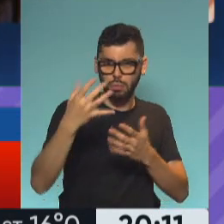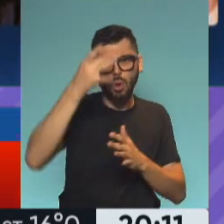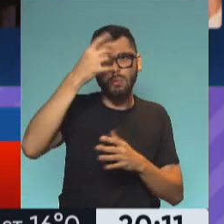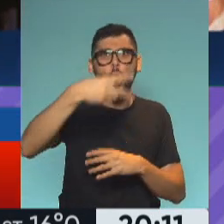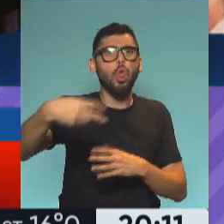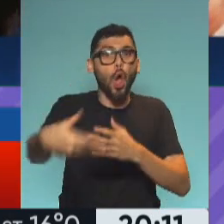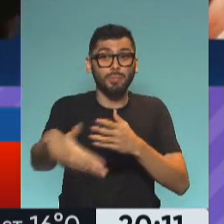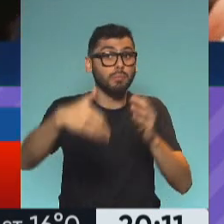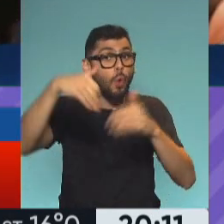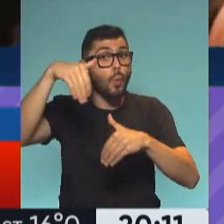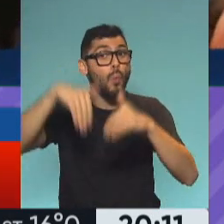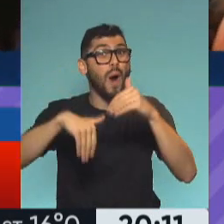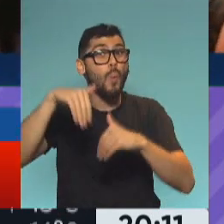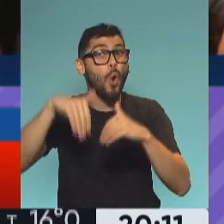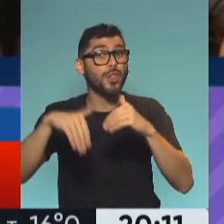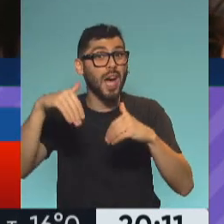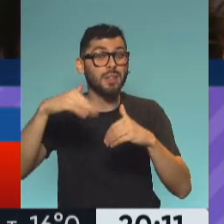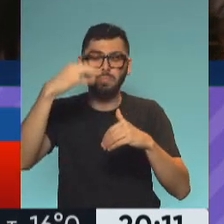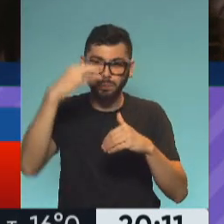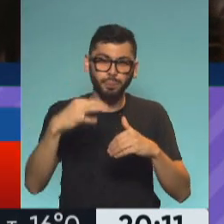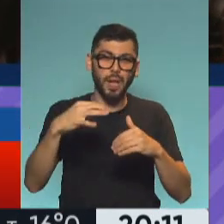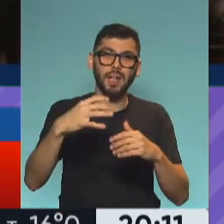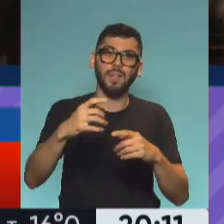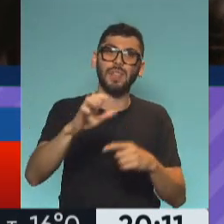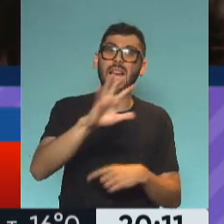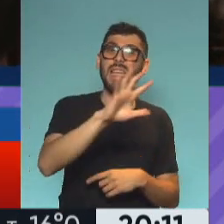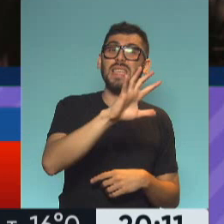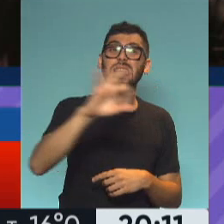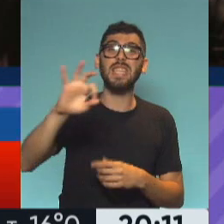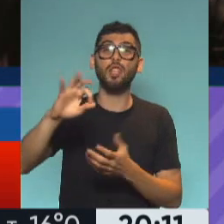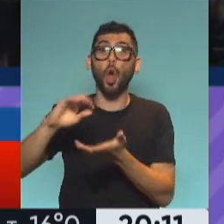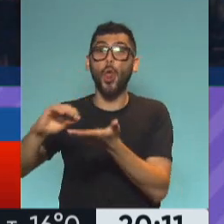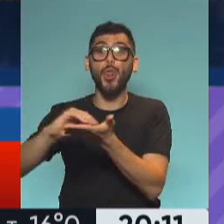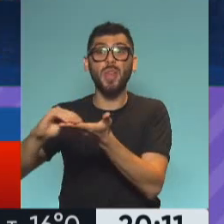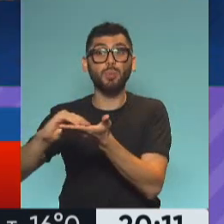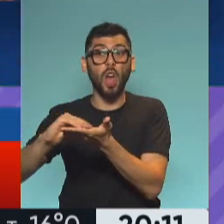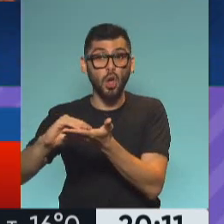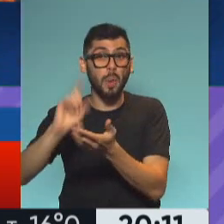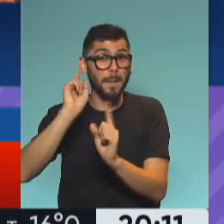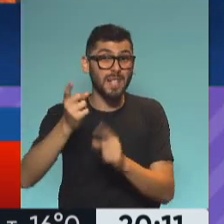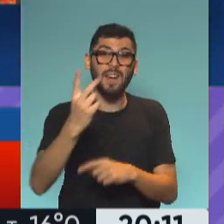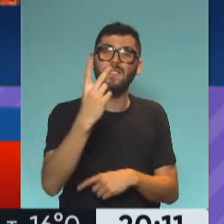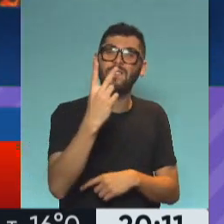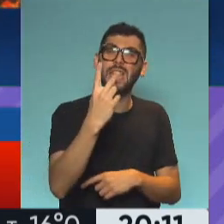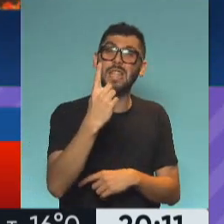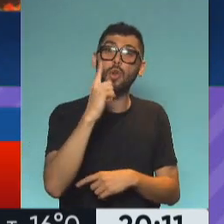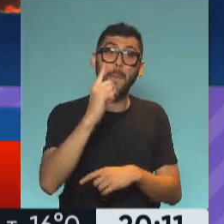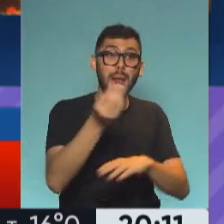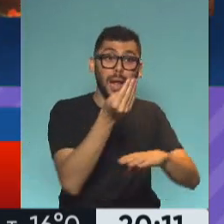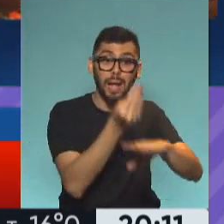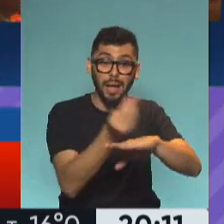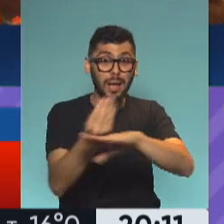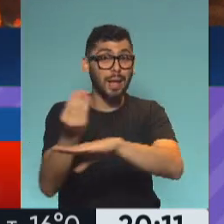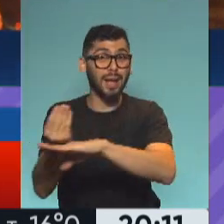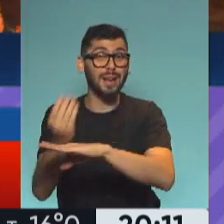va a votar va a elegir de hecho a 500 diputados pero también a 21.000 cargos porque también se definen los